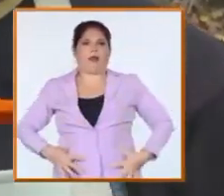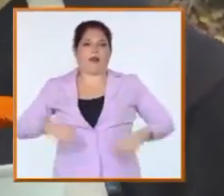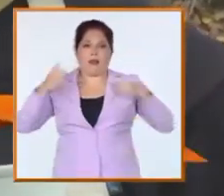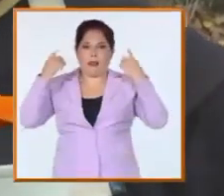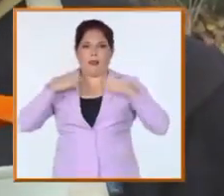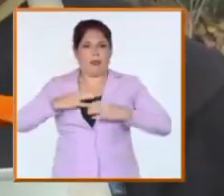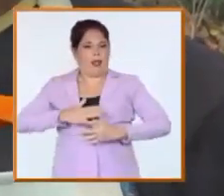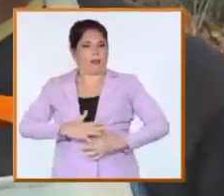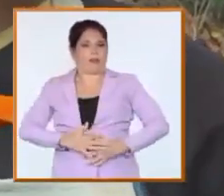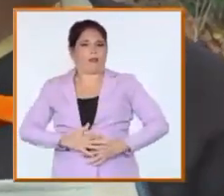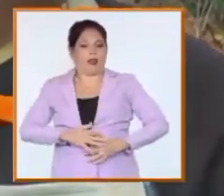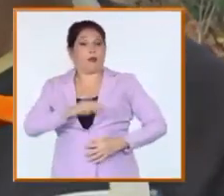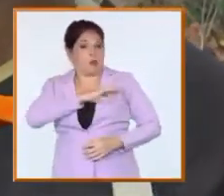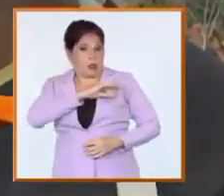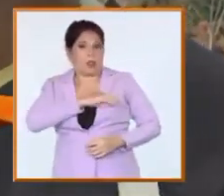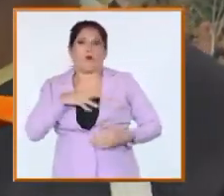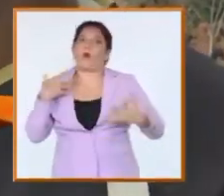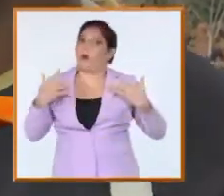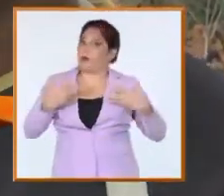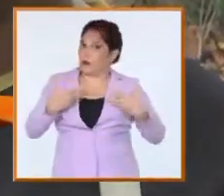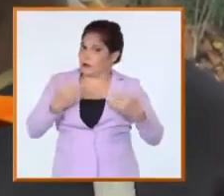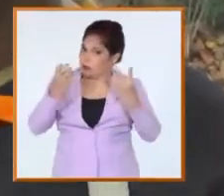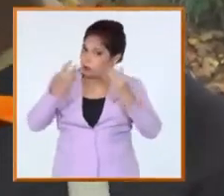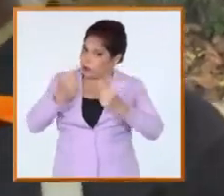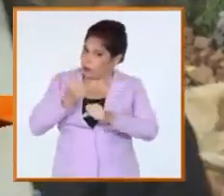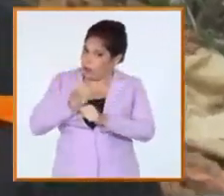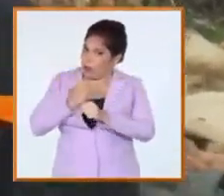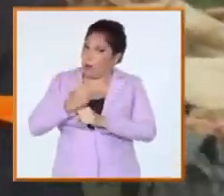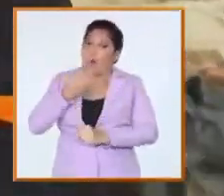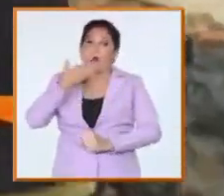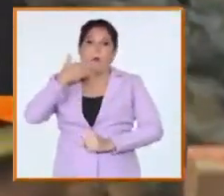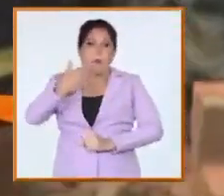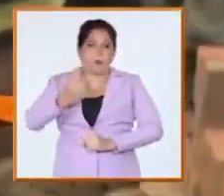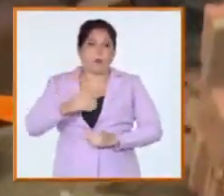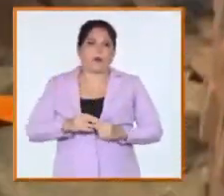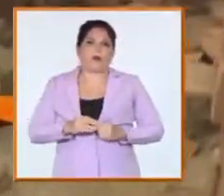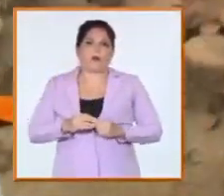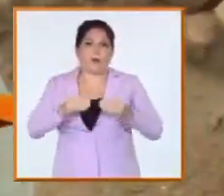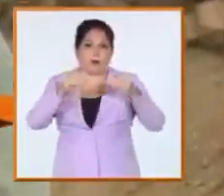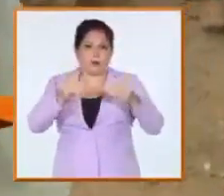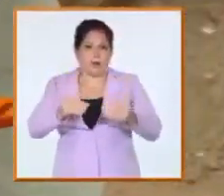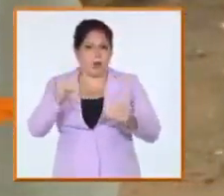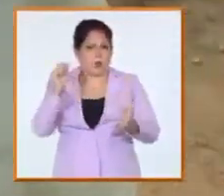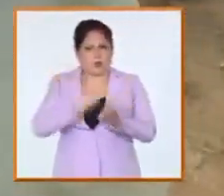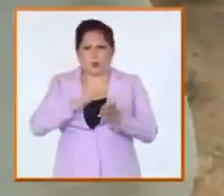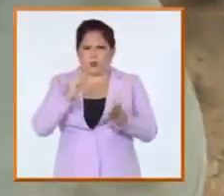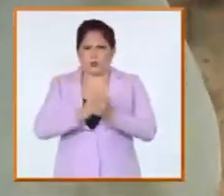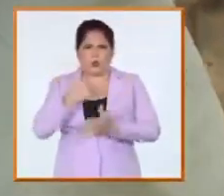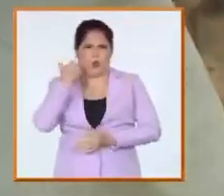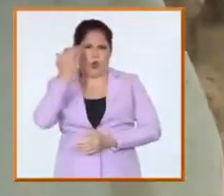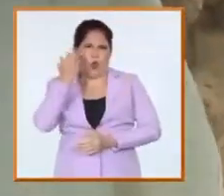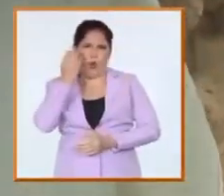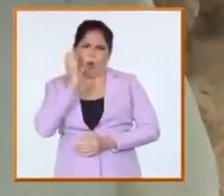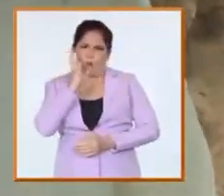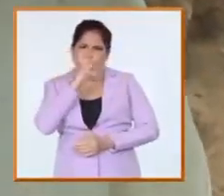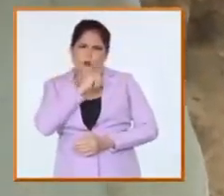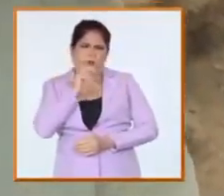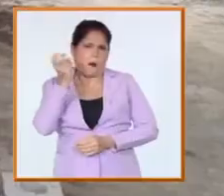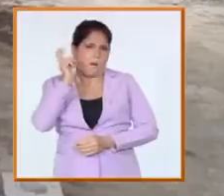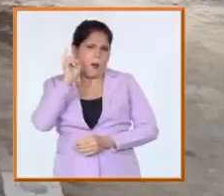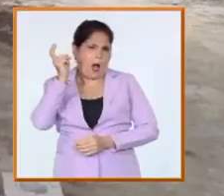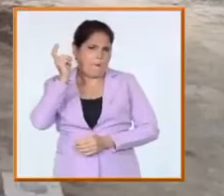estamos satisfechos al final del resultado de trabajo porque ofrecemos con un ladrillo con calidad dureza color que es lo que más